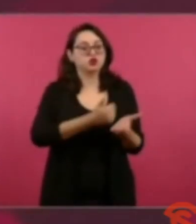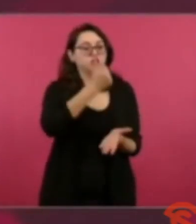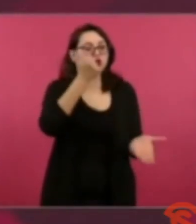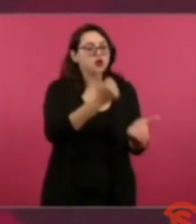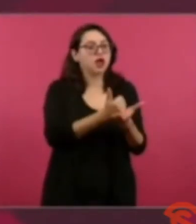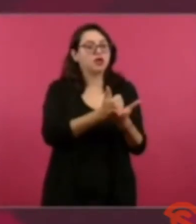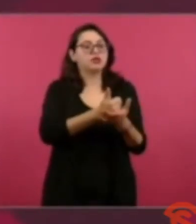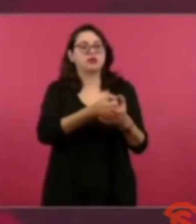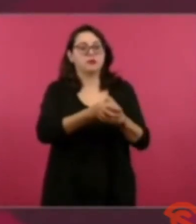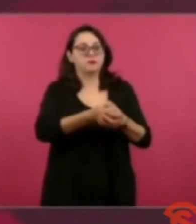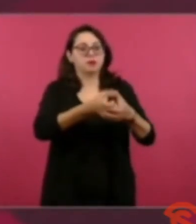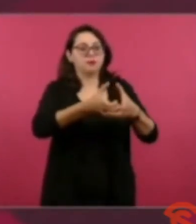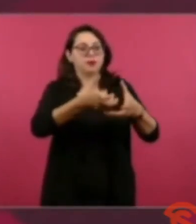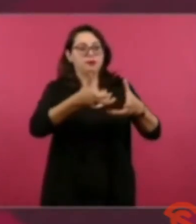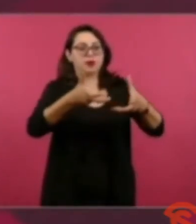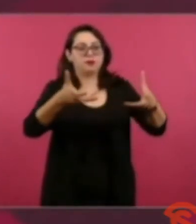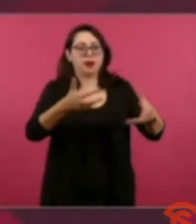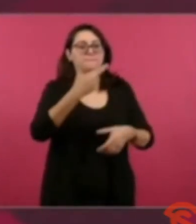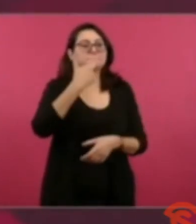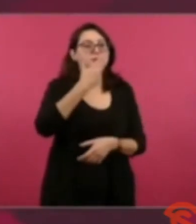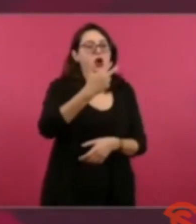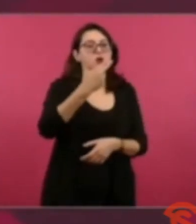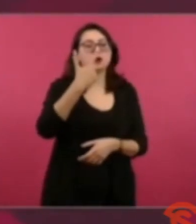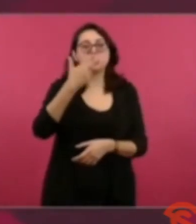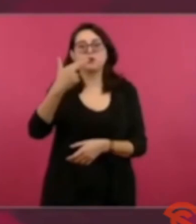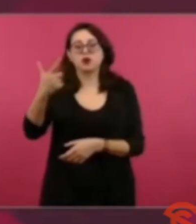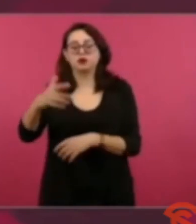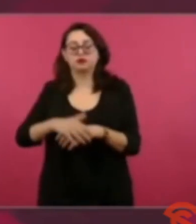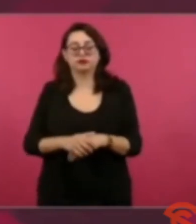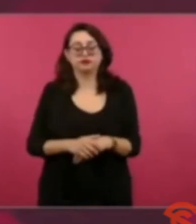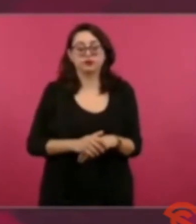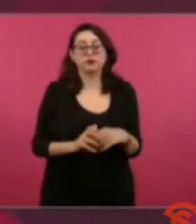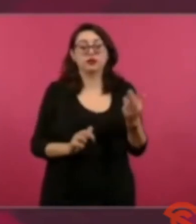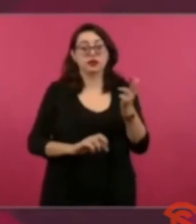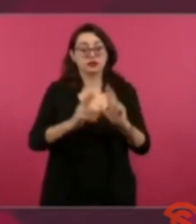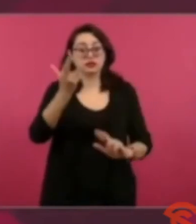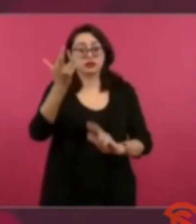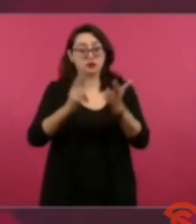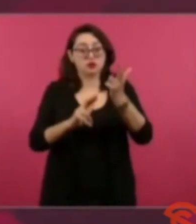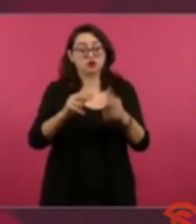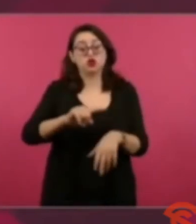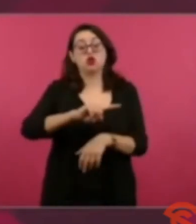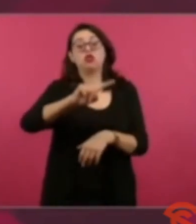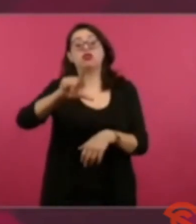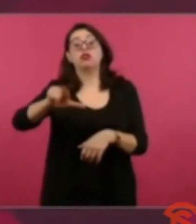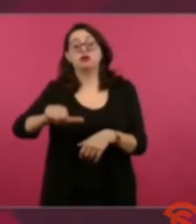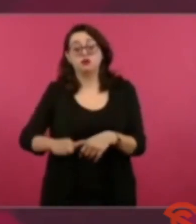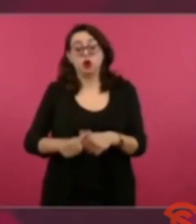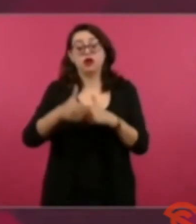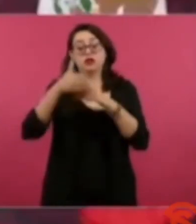ferrocarril. Y después de la revolución se siguieron haciendo vías férreas.